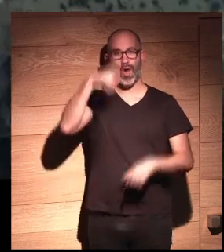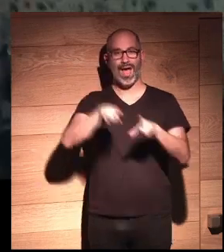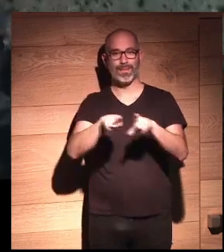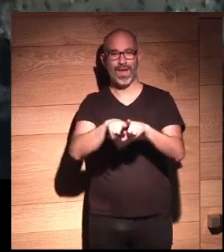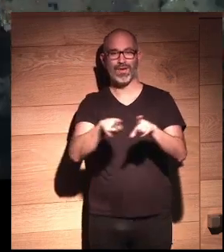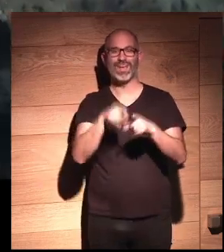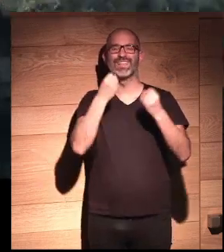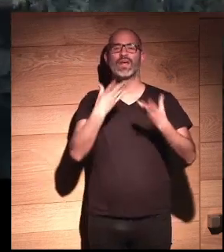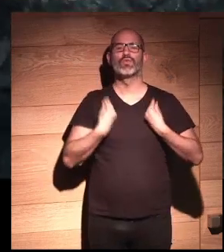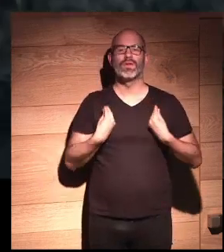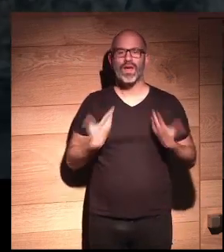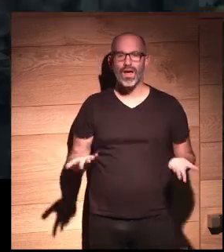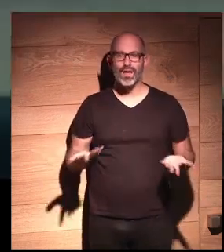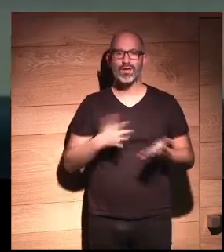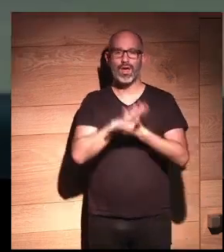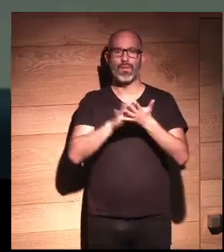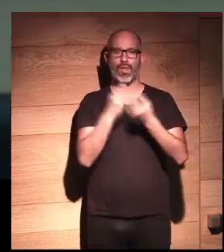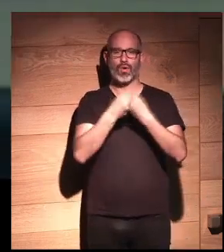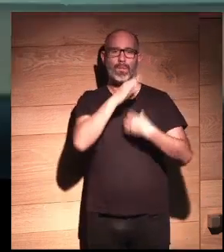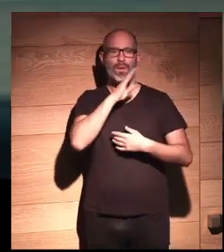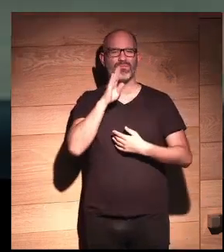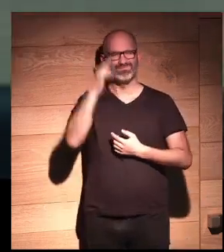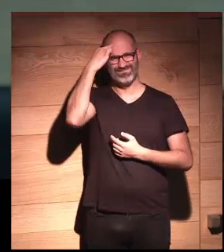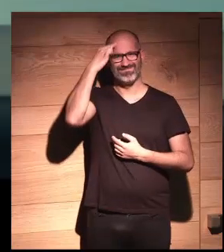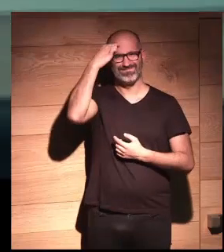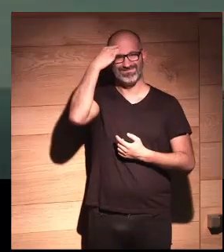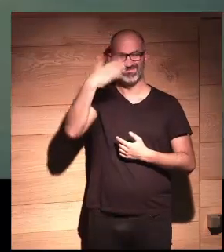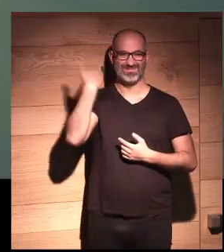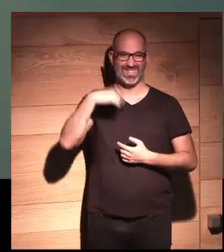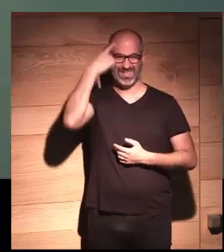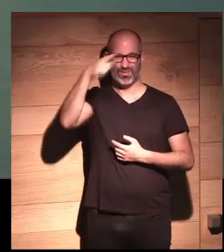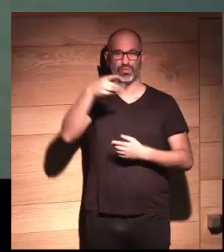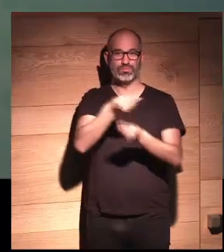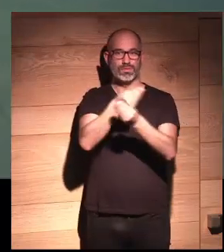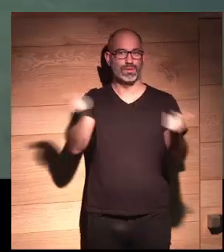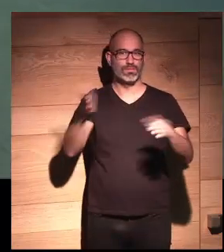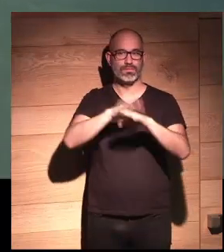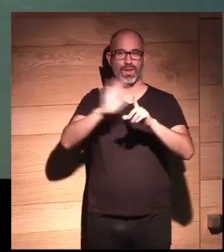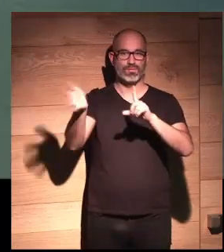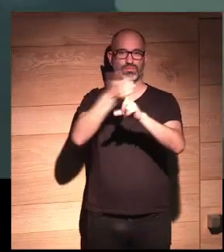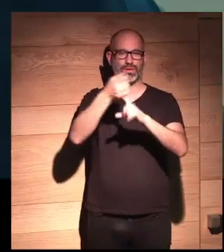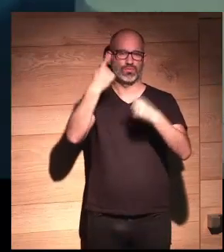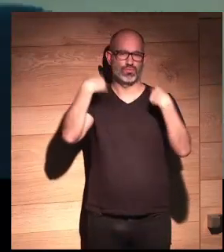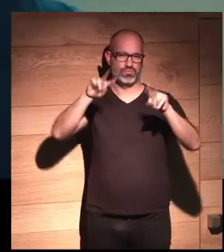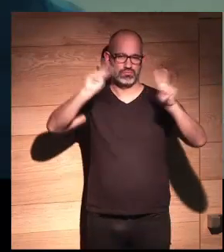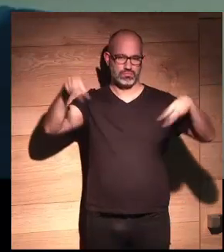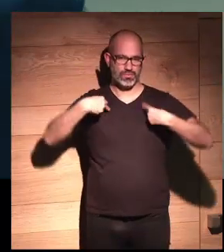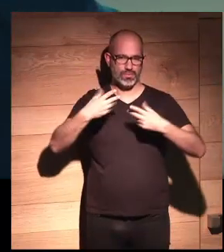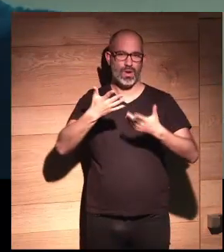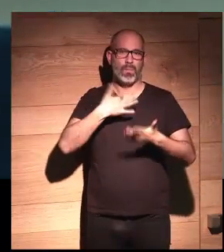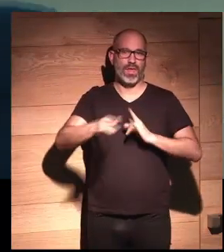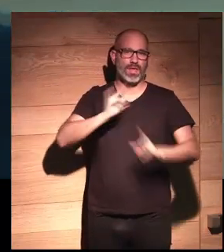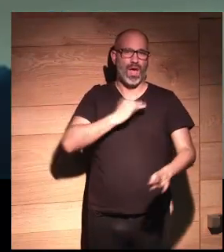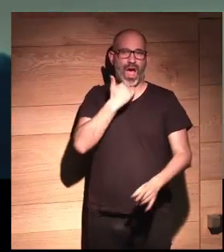Juanito, ¿qué es de tu vida? He hablado con mamá, te echa de menos. Ya sabemos que has desaparecido para encontrarte y esas cosas. Pero podrías